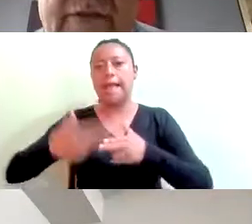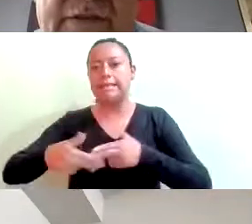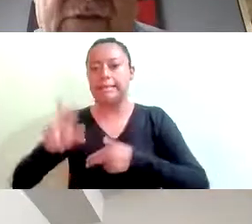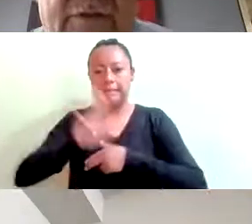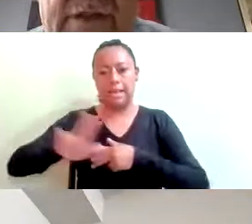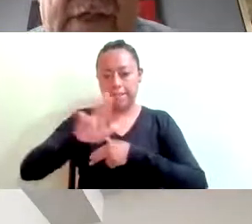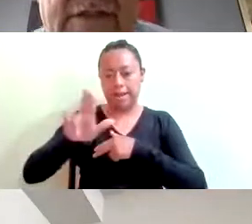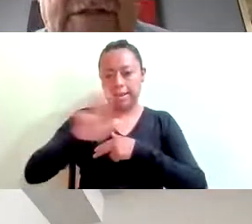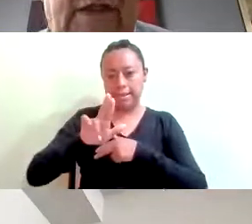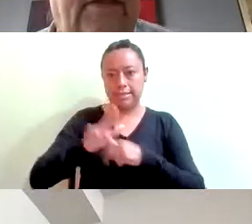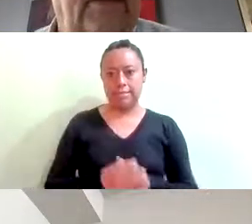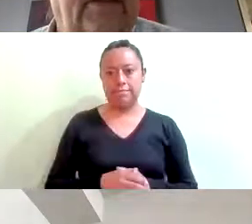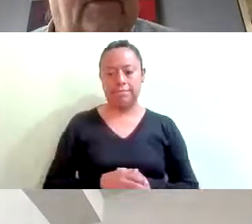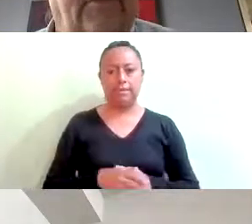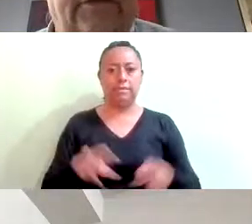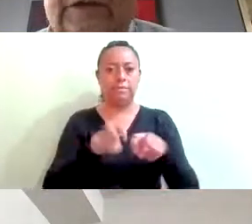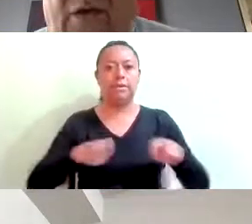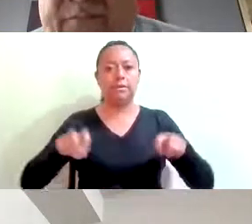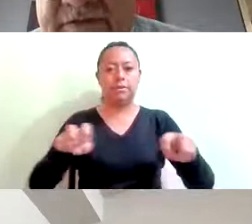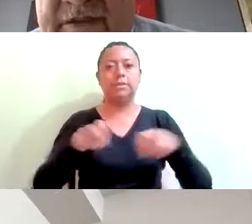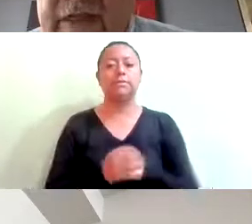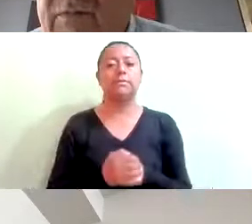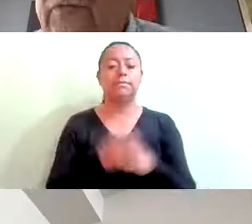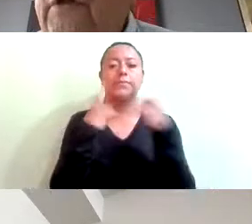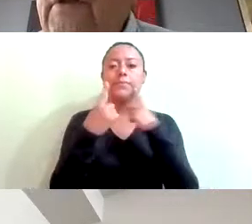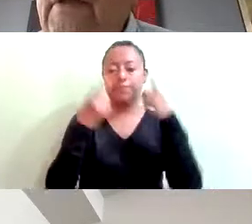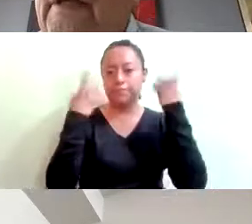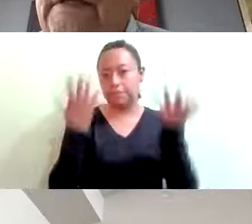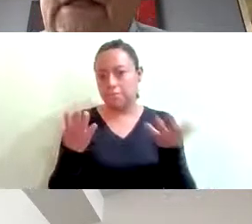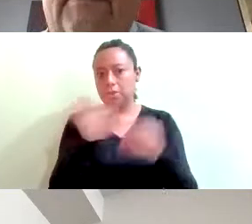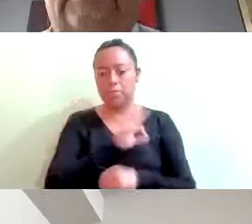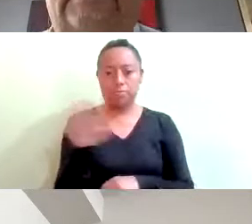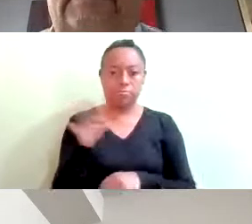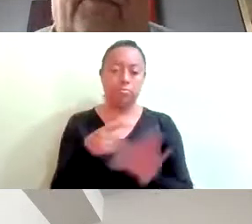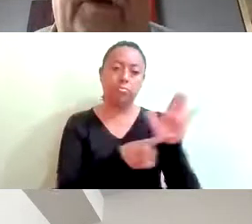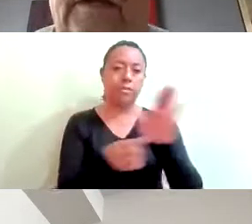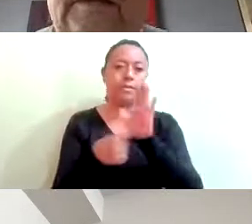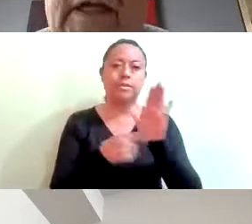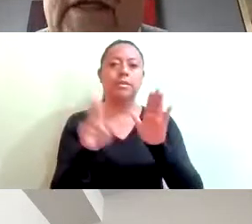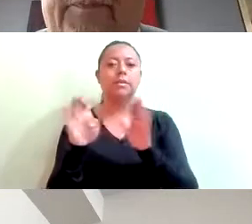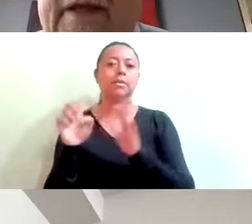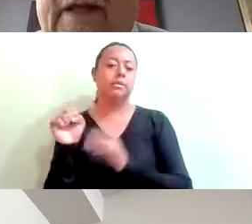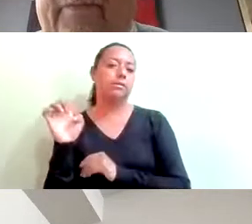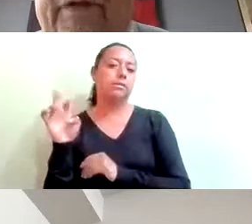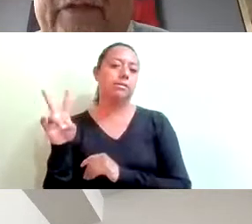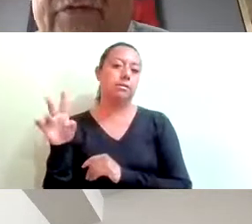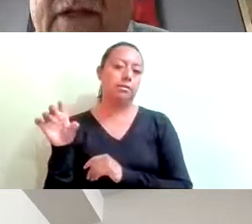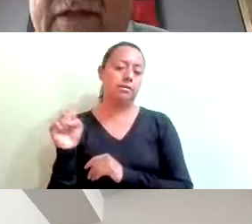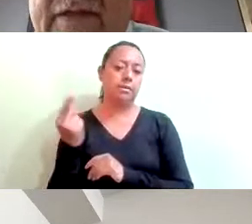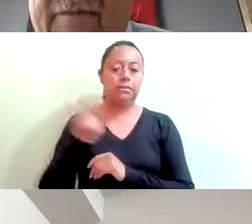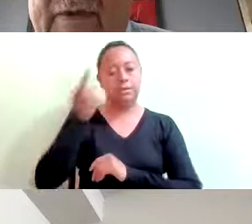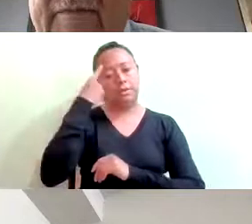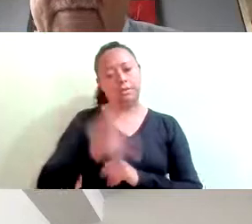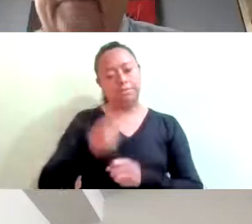es así consensado, presentaríamos las reservas que fueran necesarias para perfeccionar